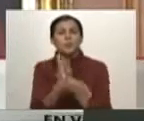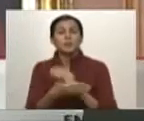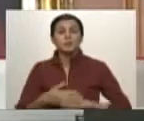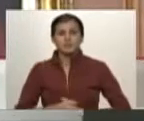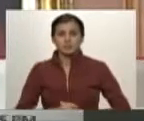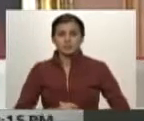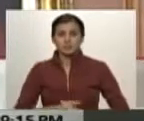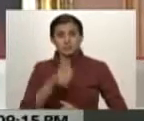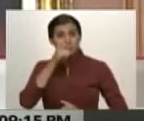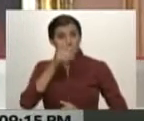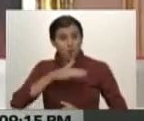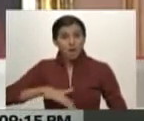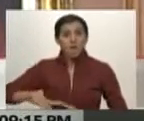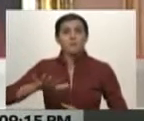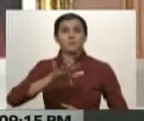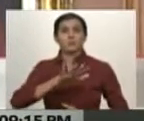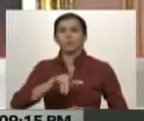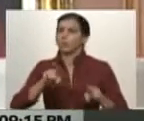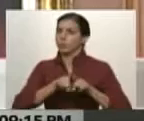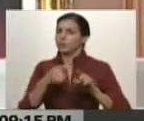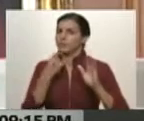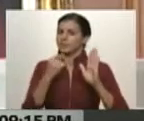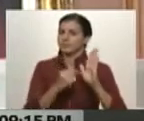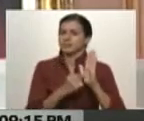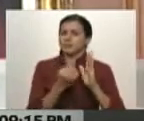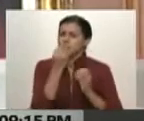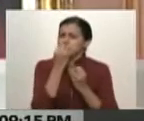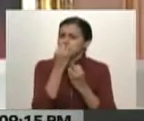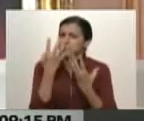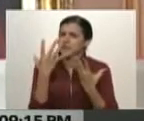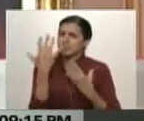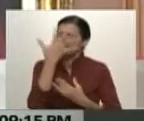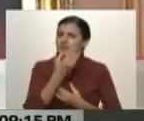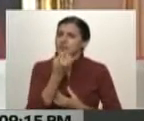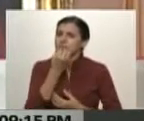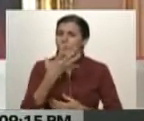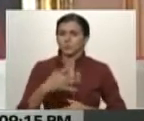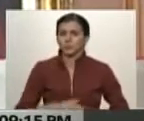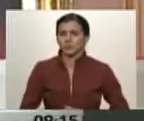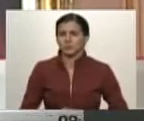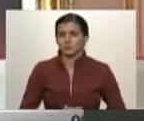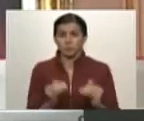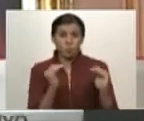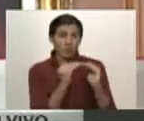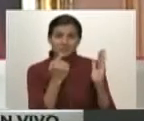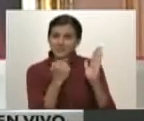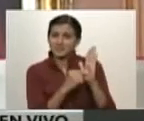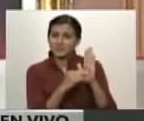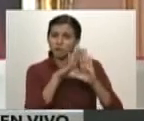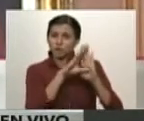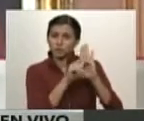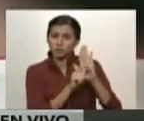pueblo como lo establece esta hermosa hija